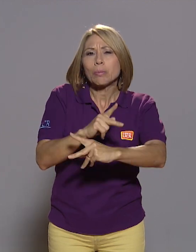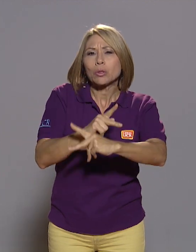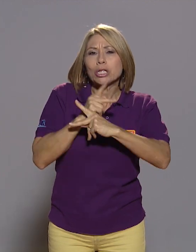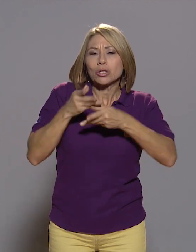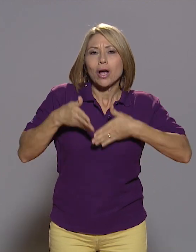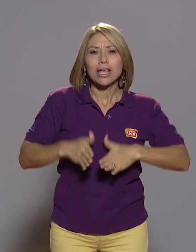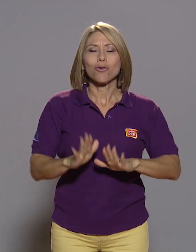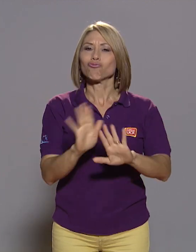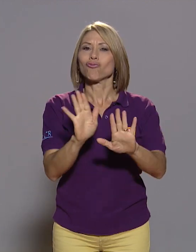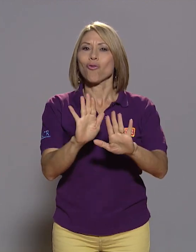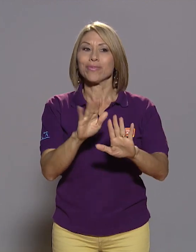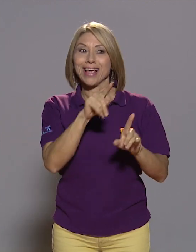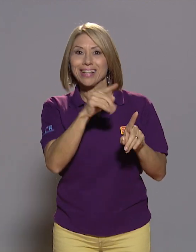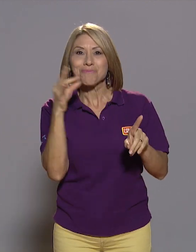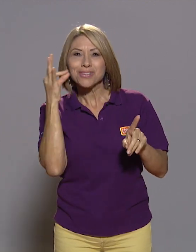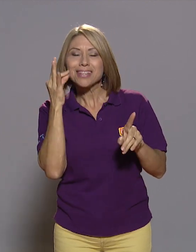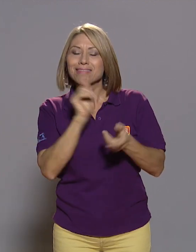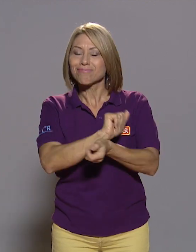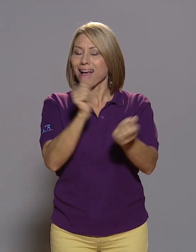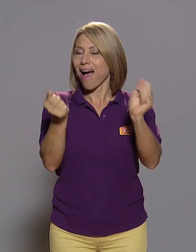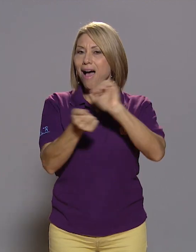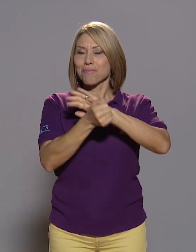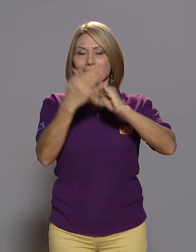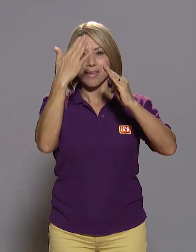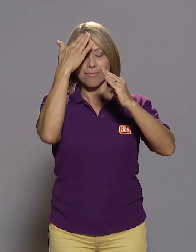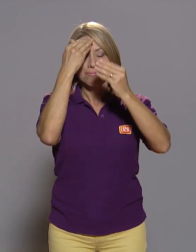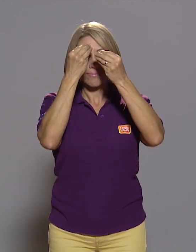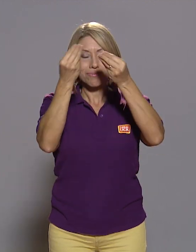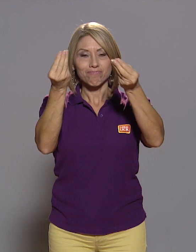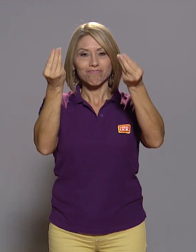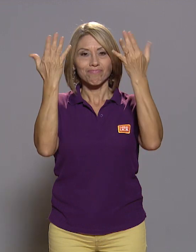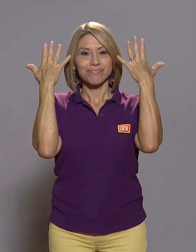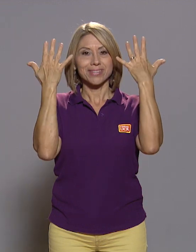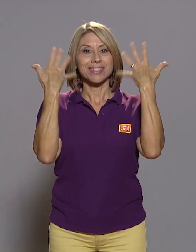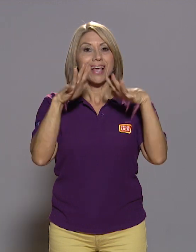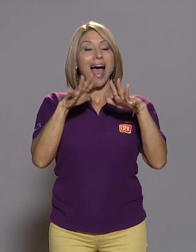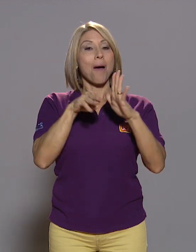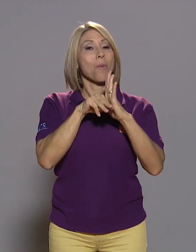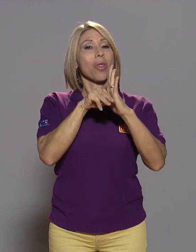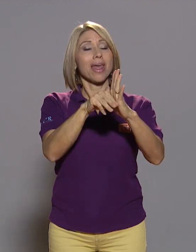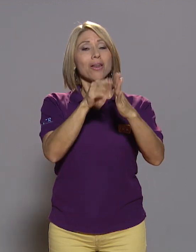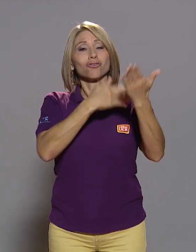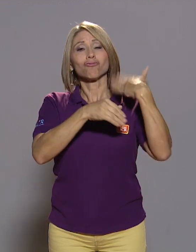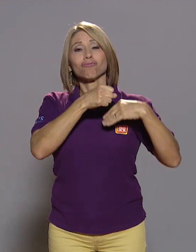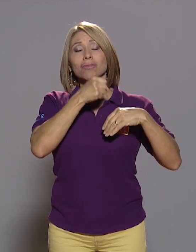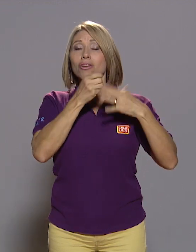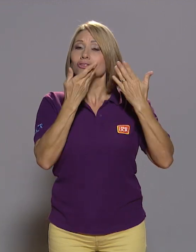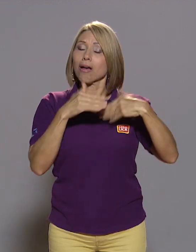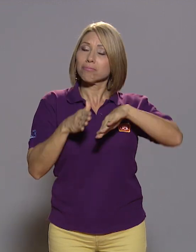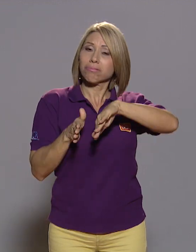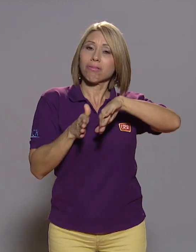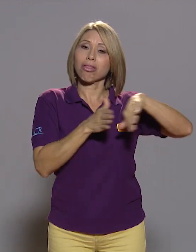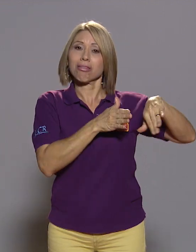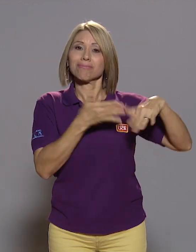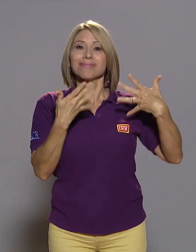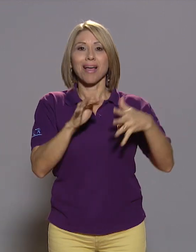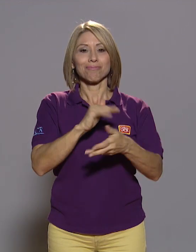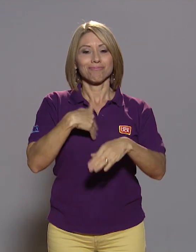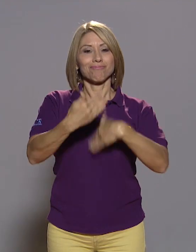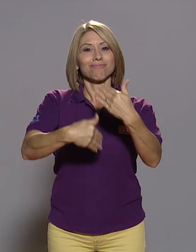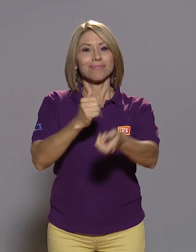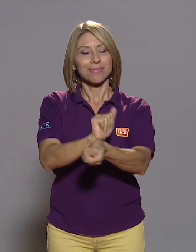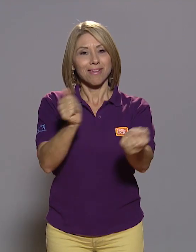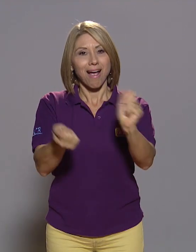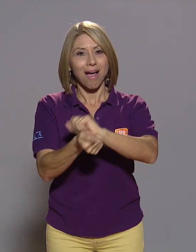completamente su enfoque, quiebra paradigmas y lo que hablamos, agentes de cambio, ¿no? Y aquí es muy importante también porque,